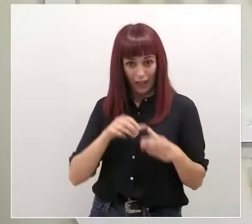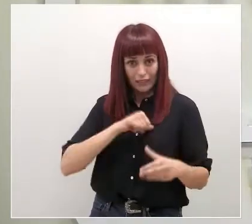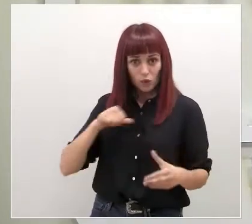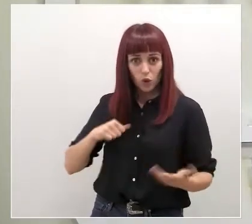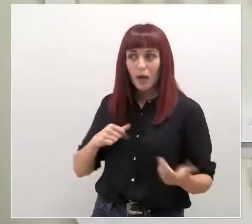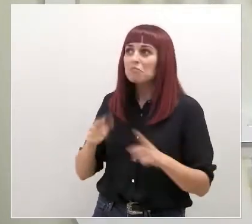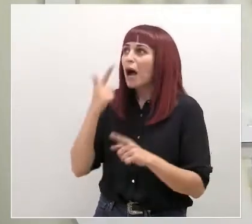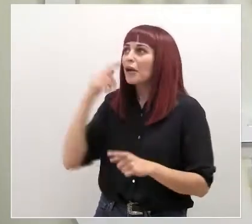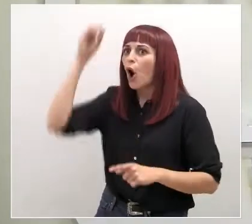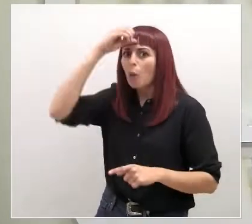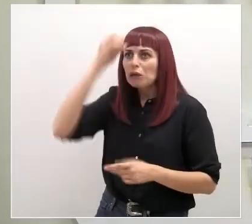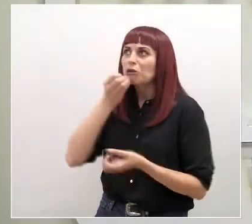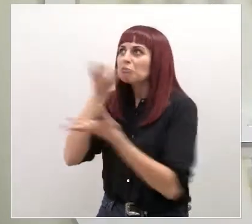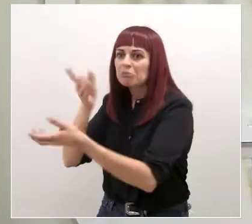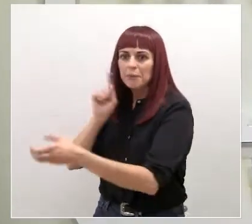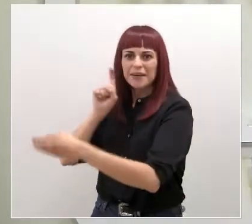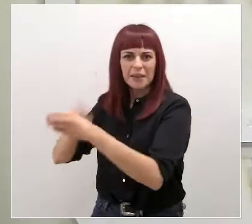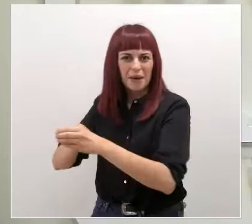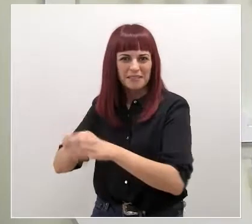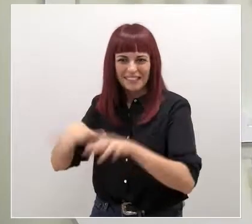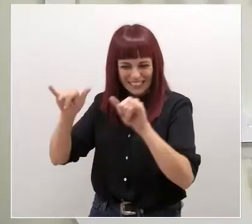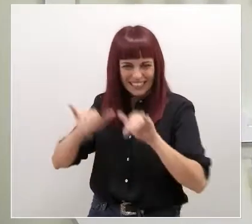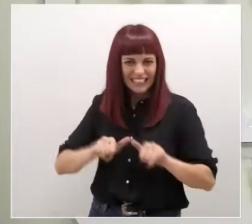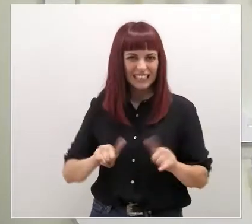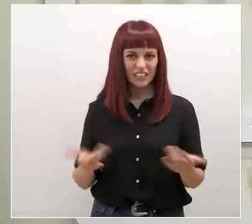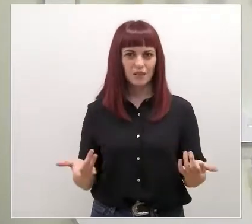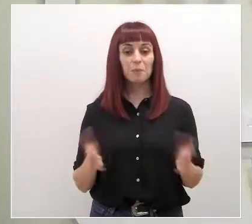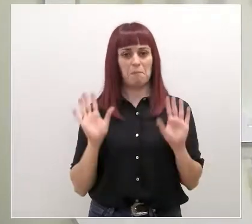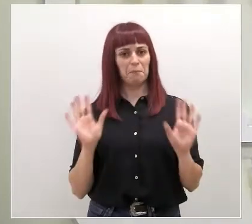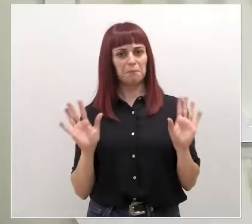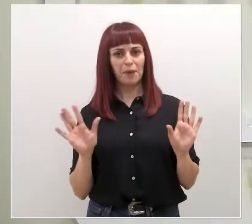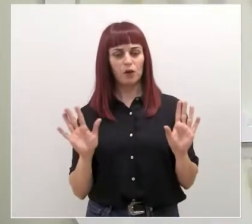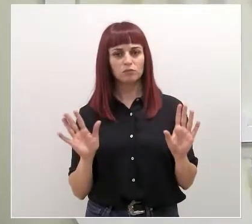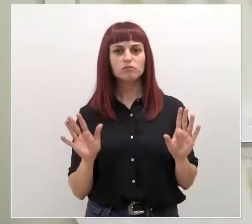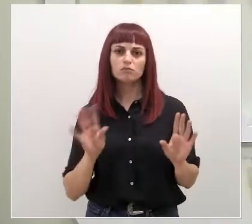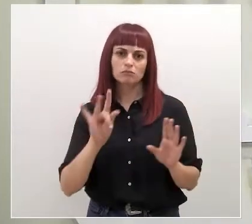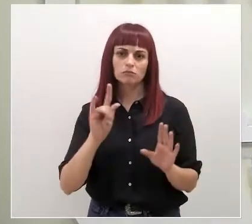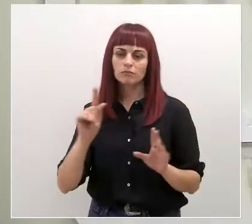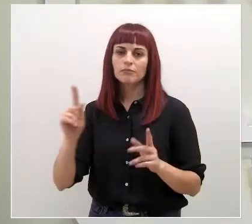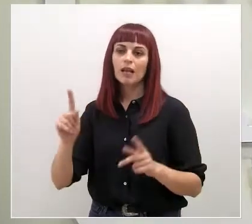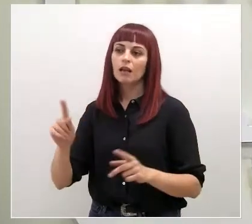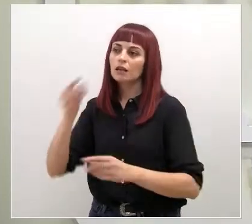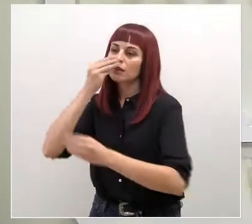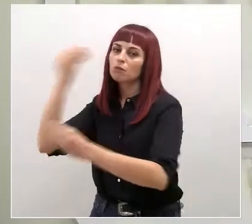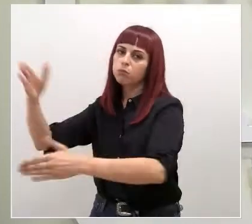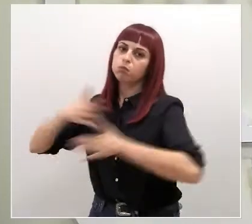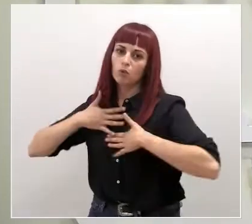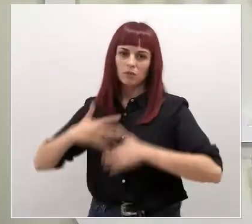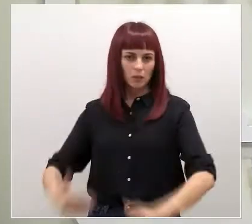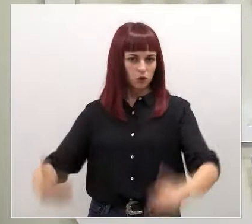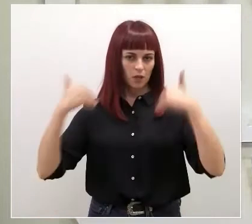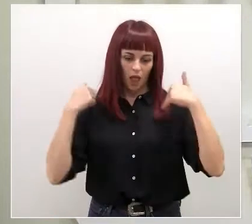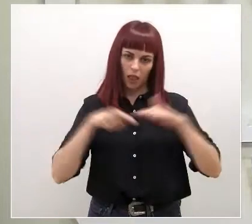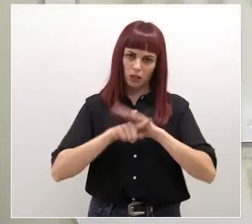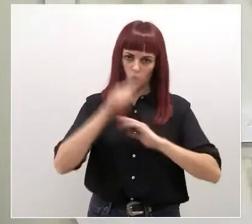ni de opinar ni de participar en este plan. Pero eso sí, se nos traslada la responsabilidad de